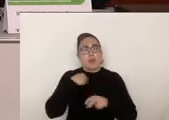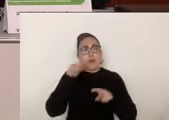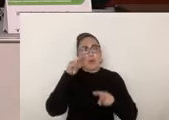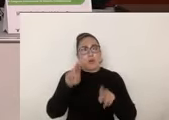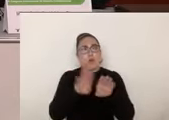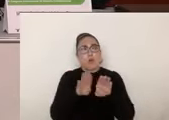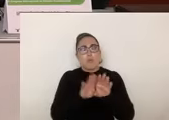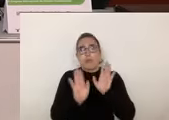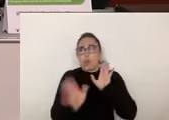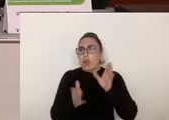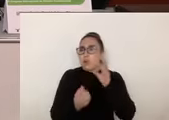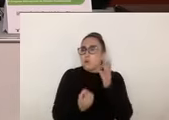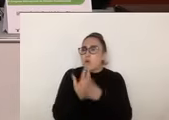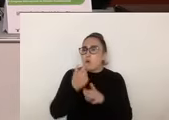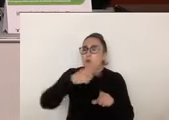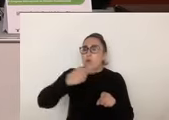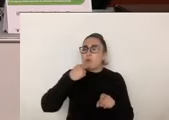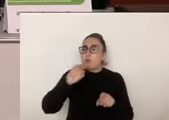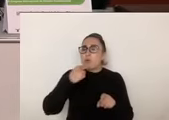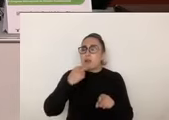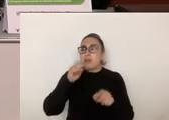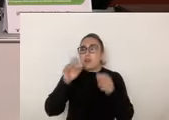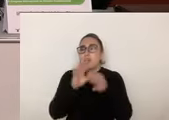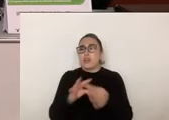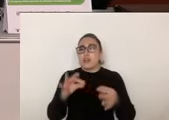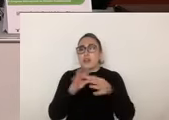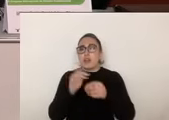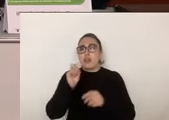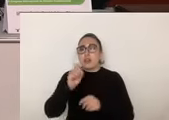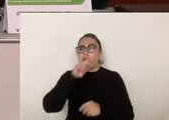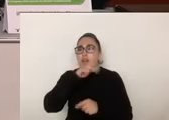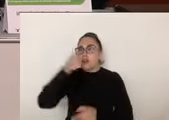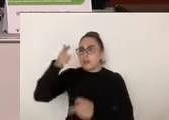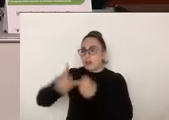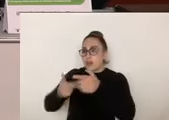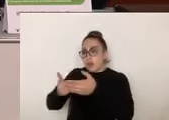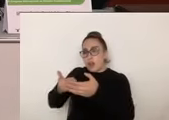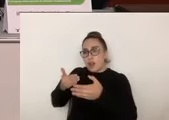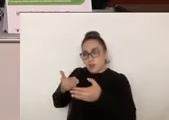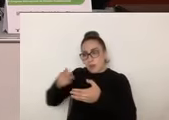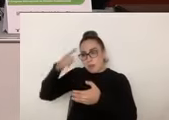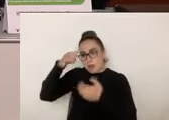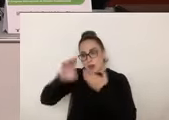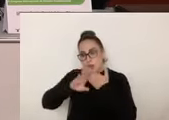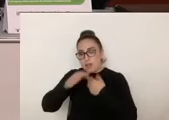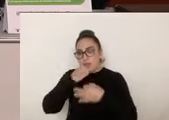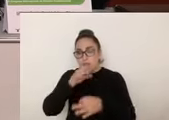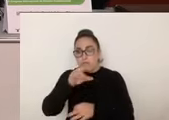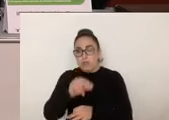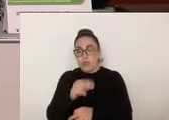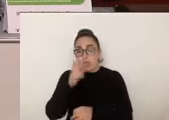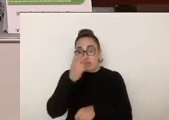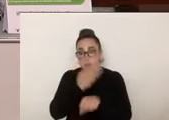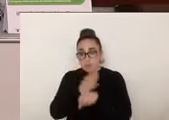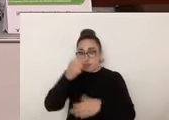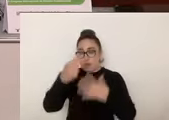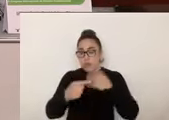economía del sector público hablar de la intervención temprana, la early intervention. Los análisis coste-beneficios son